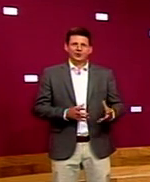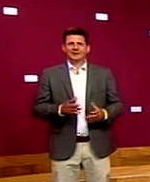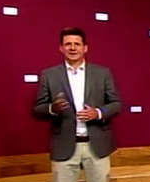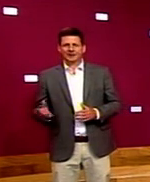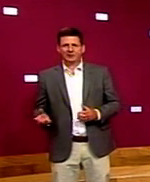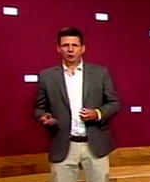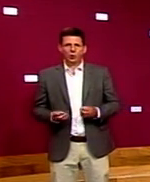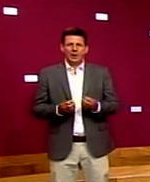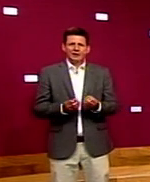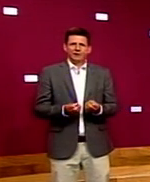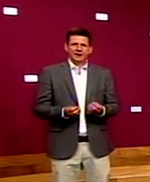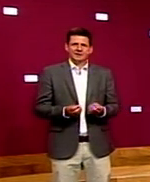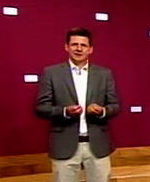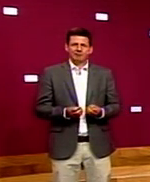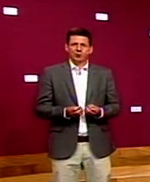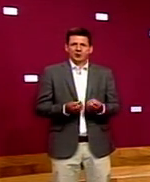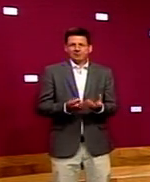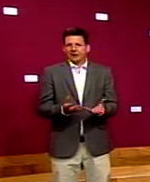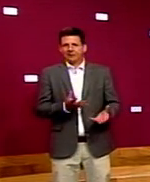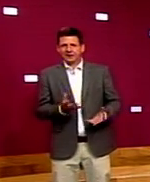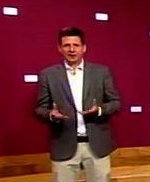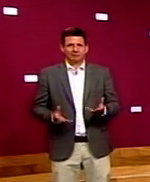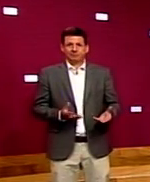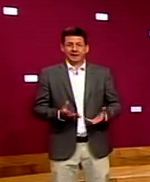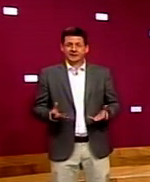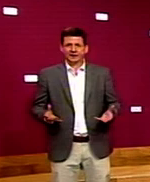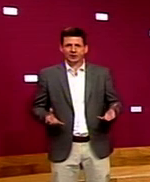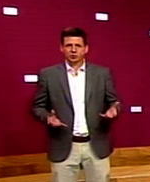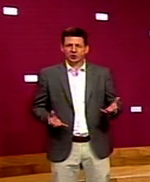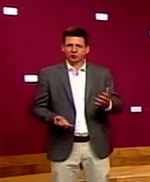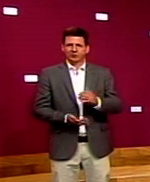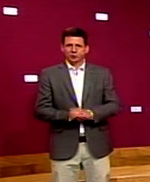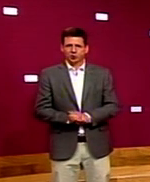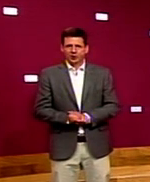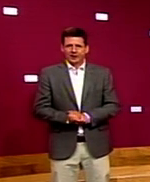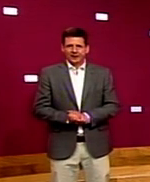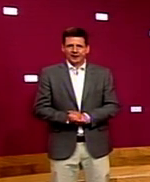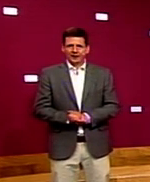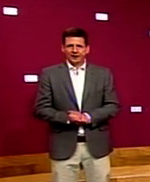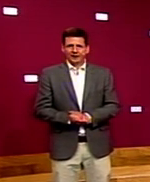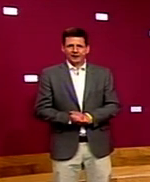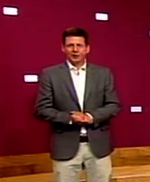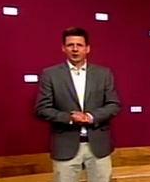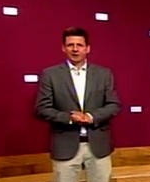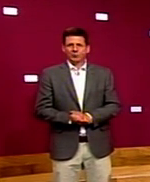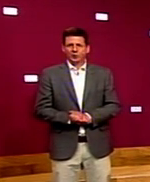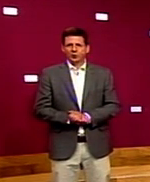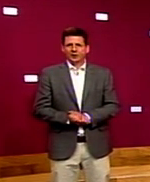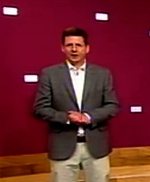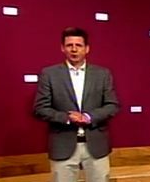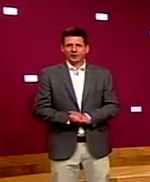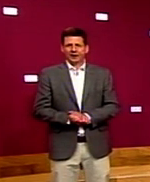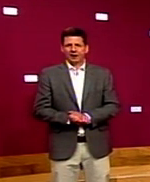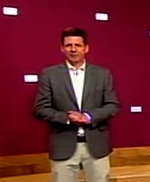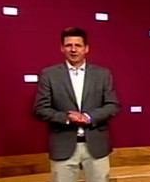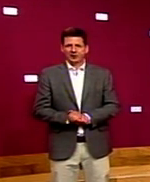aislamiento, distanciamiento, ¿cuál es la diferencia? ¿Por qué en Bahía Blanca parece que no se nota mucho qué es lo que está prohibido y